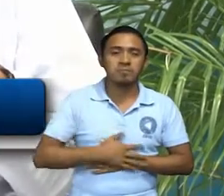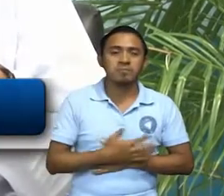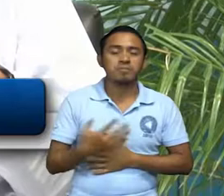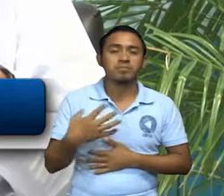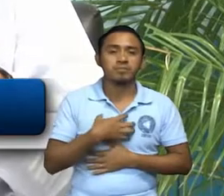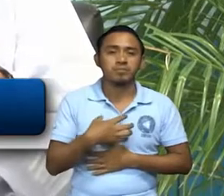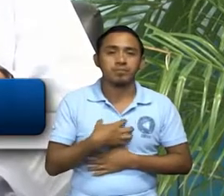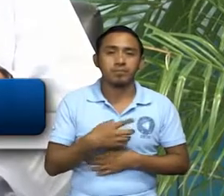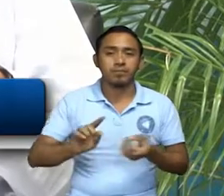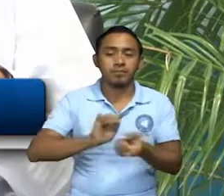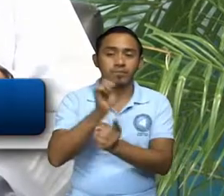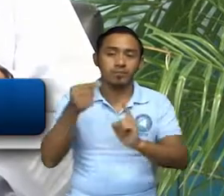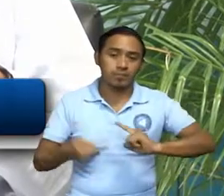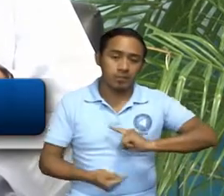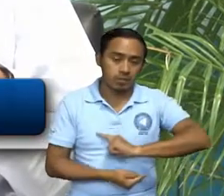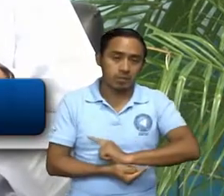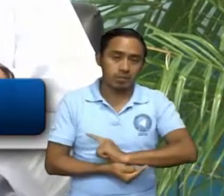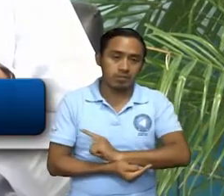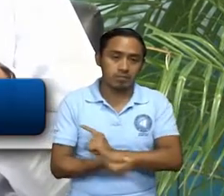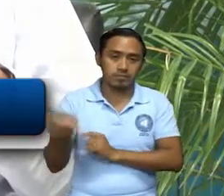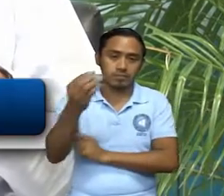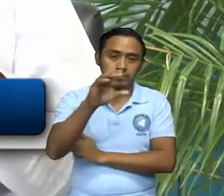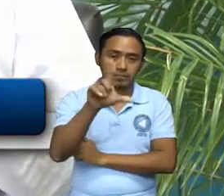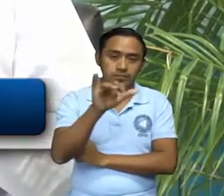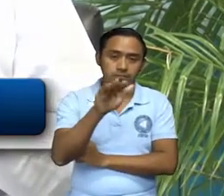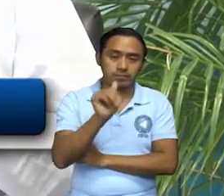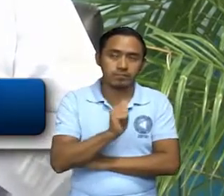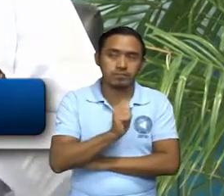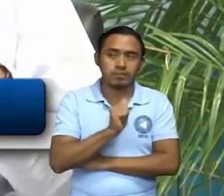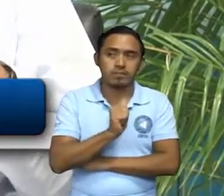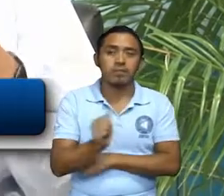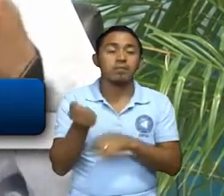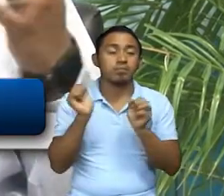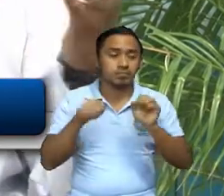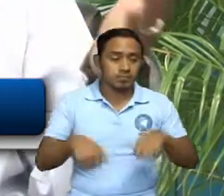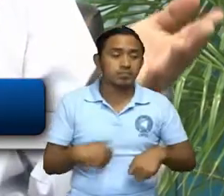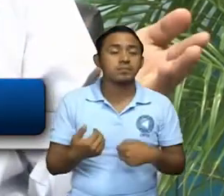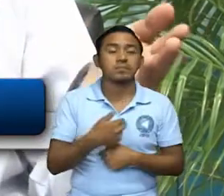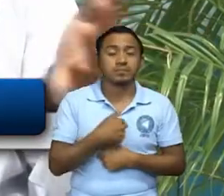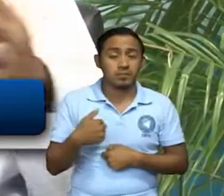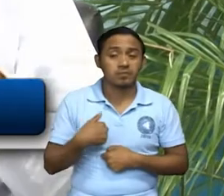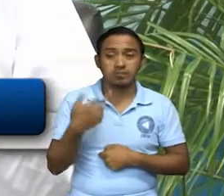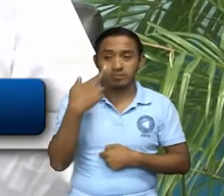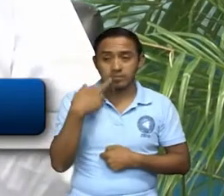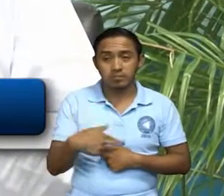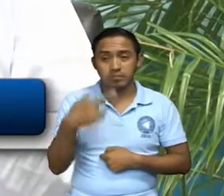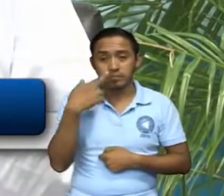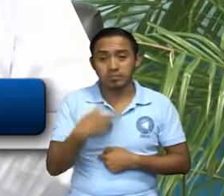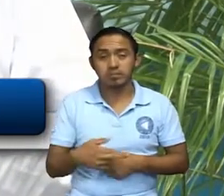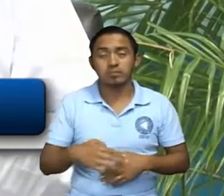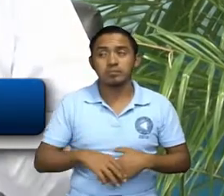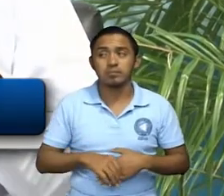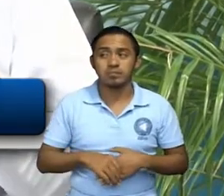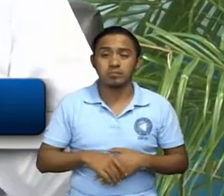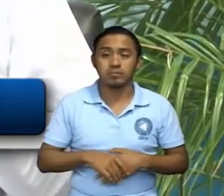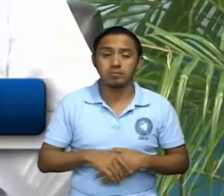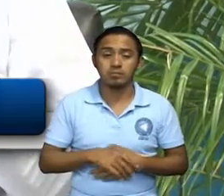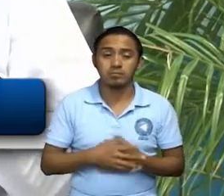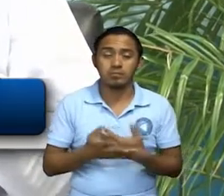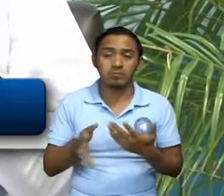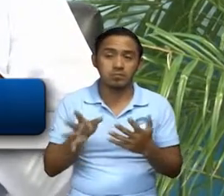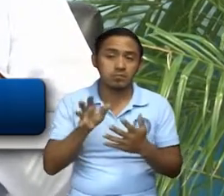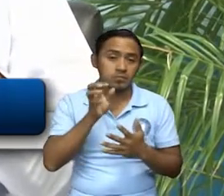nos exponemos a cambios de clima. Ah, eso puede provocar sangrado. Exactamente, porque eso nos causa lo que es la